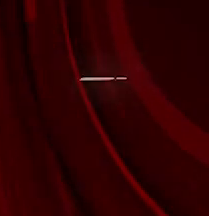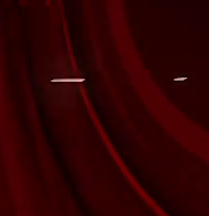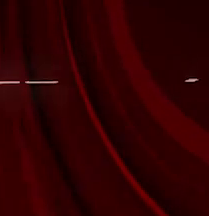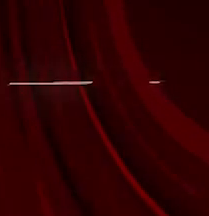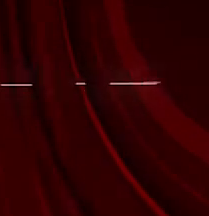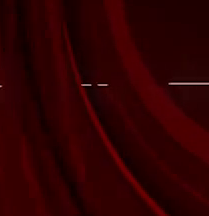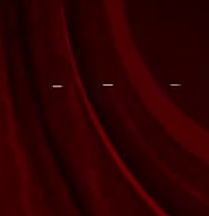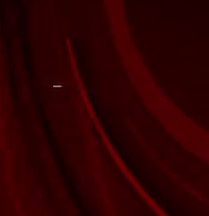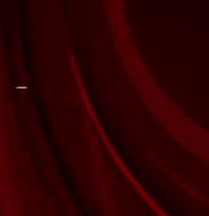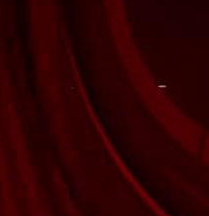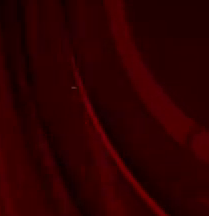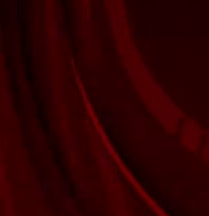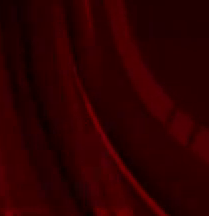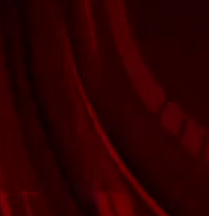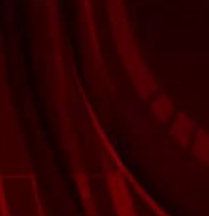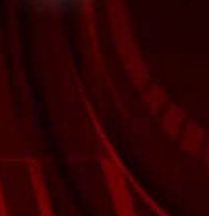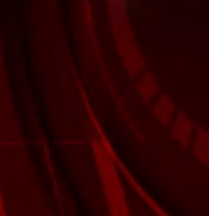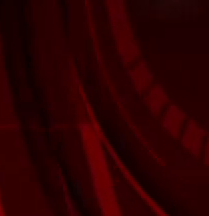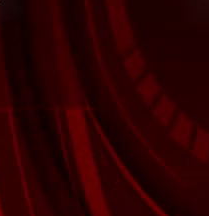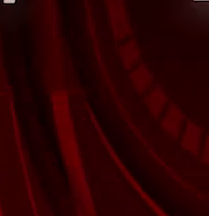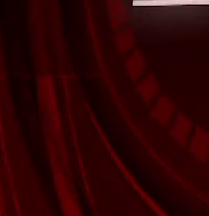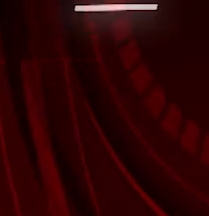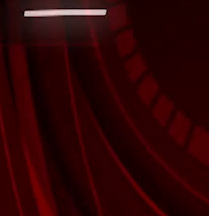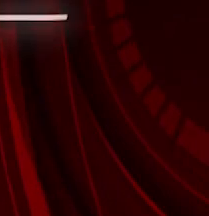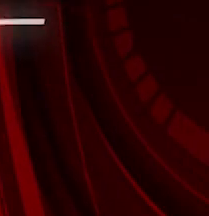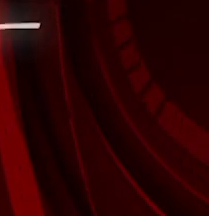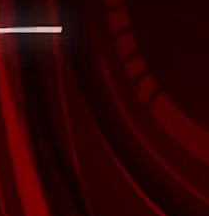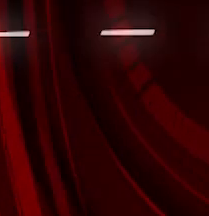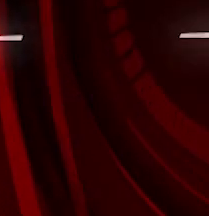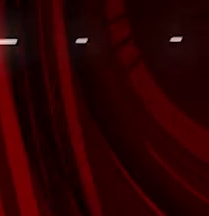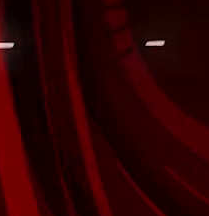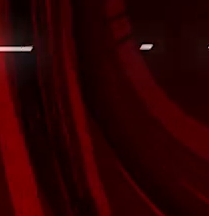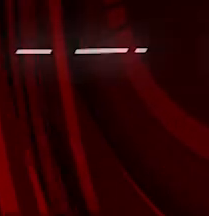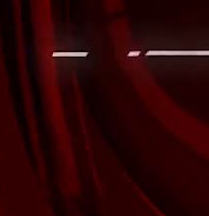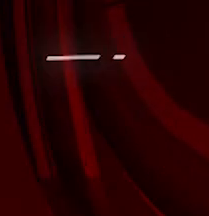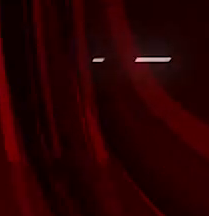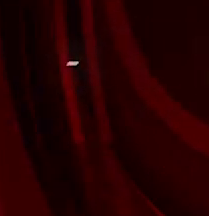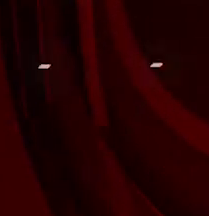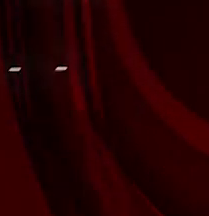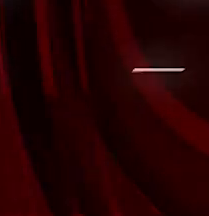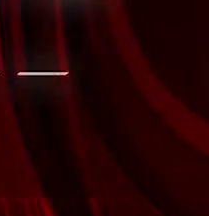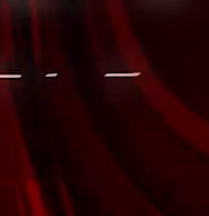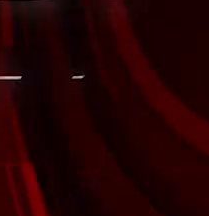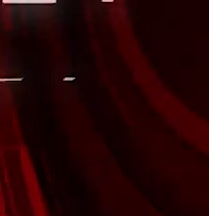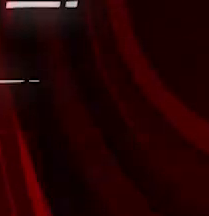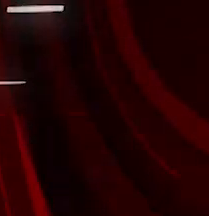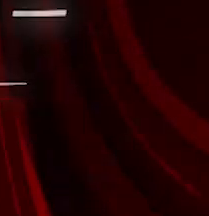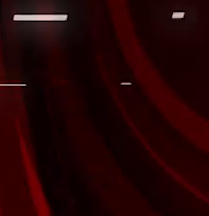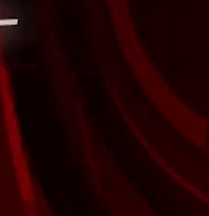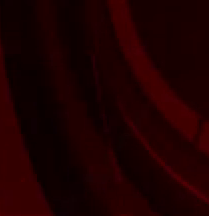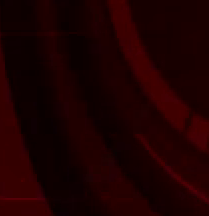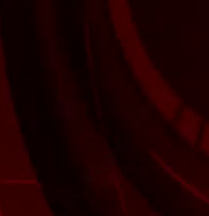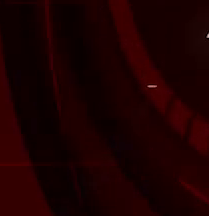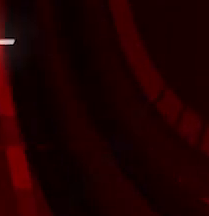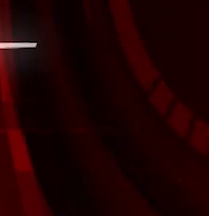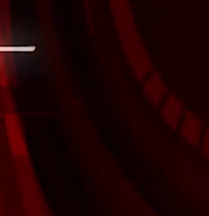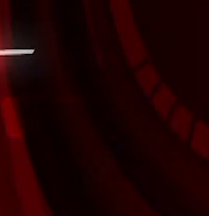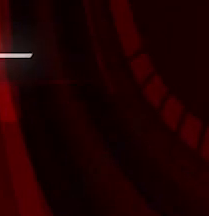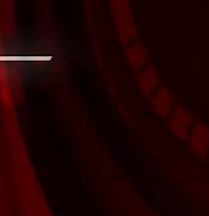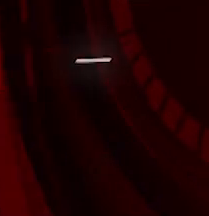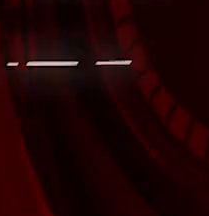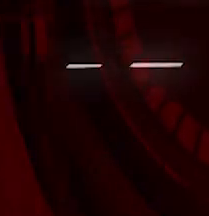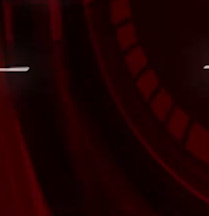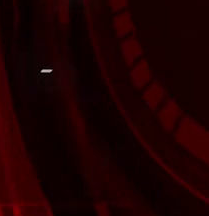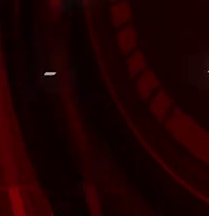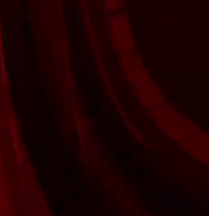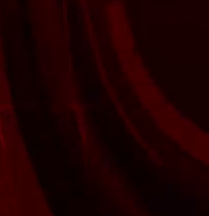3.497 pesos con 60 centavos. El barril de petróleo 56 dólares con 81 centavos. La libra de café en la bolsa de